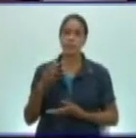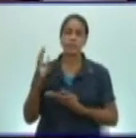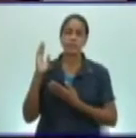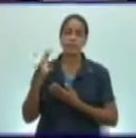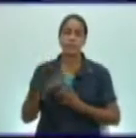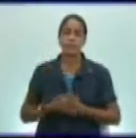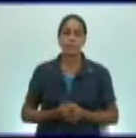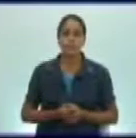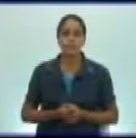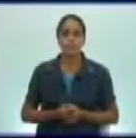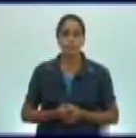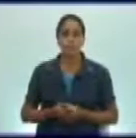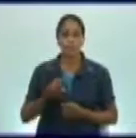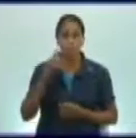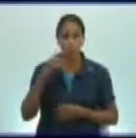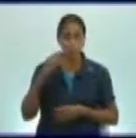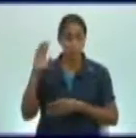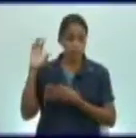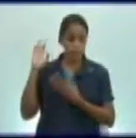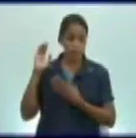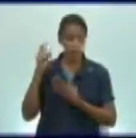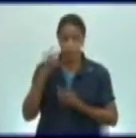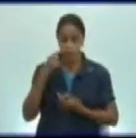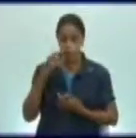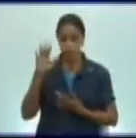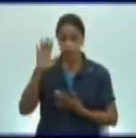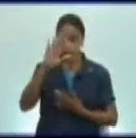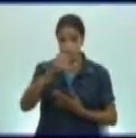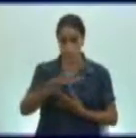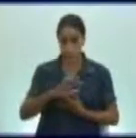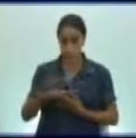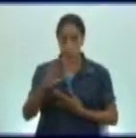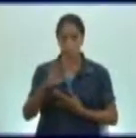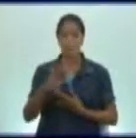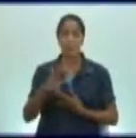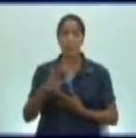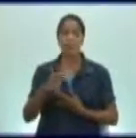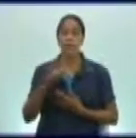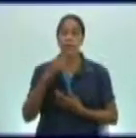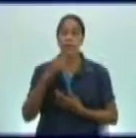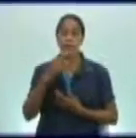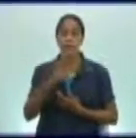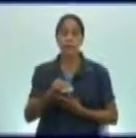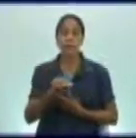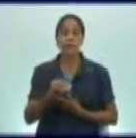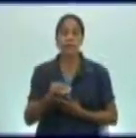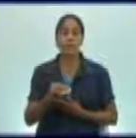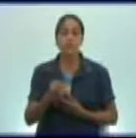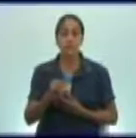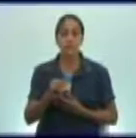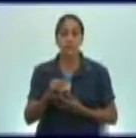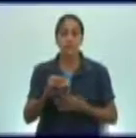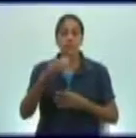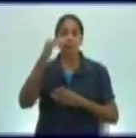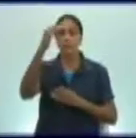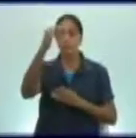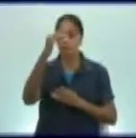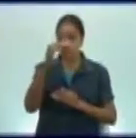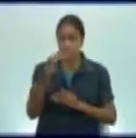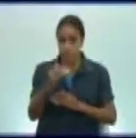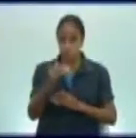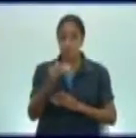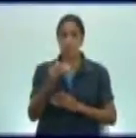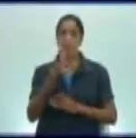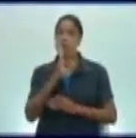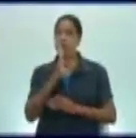diapositiva. Ese mapa conceptual, como ustedes pueden estar viendo, nos proponía la presencia de la simetría como uno de